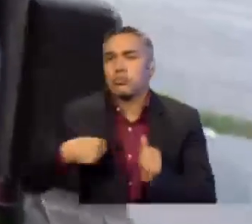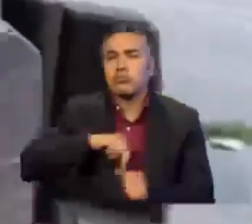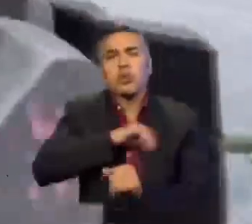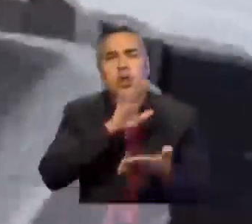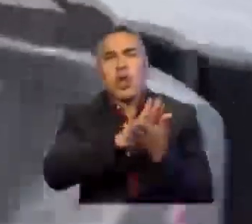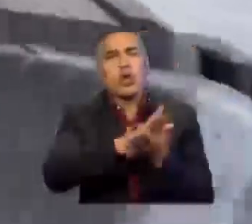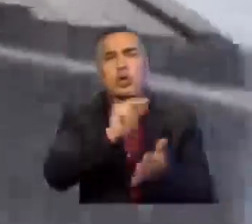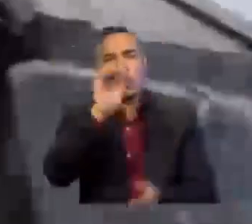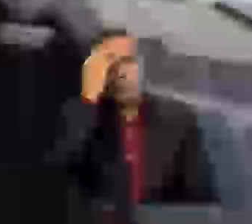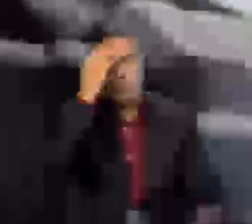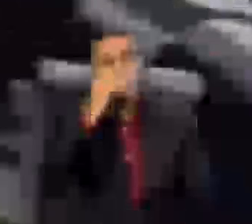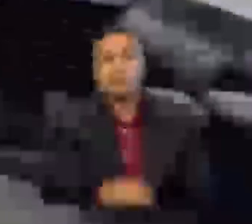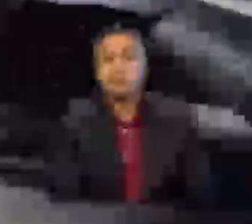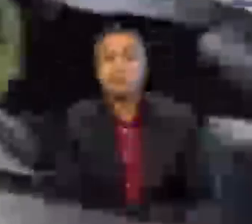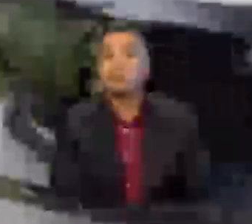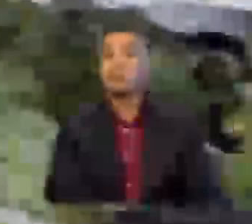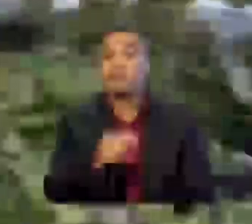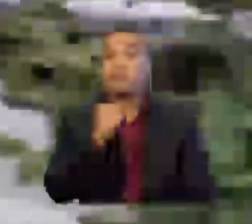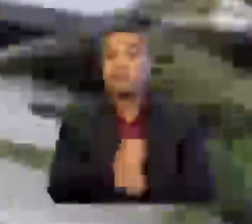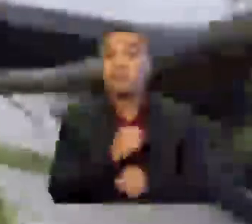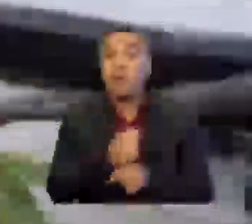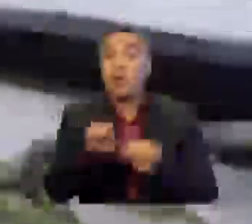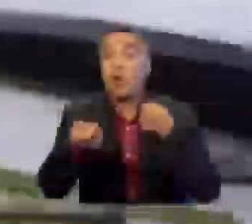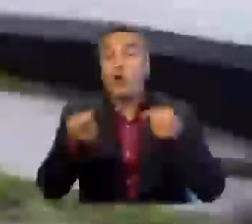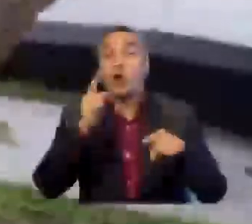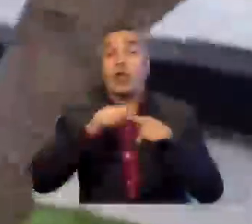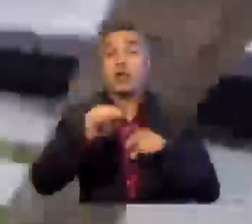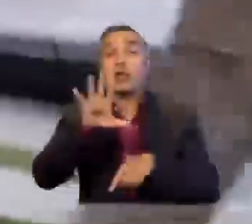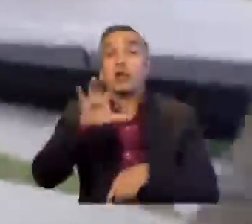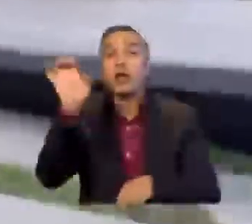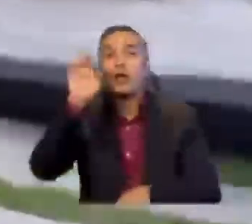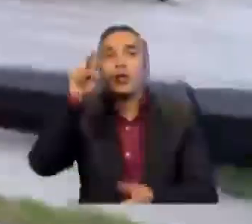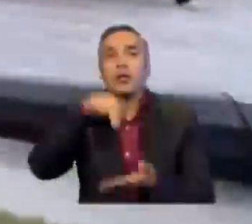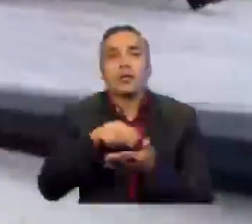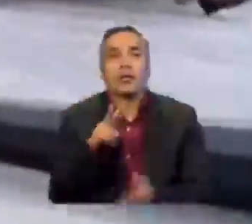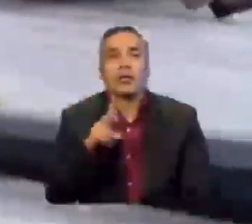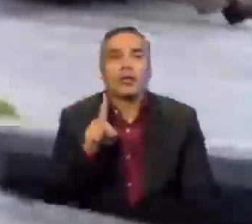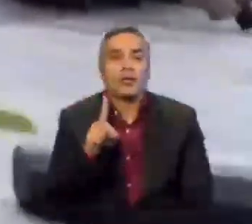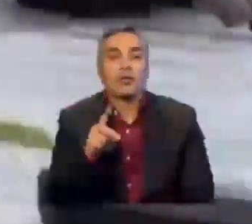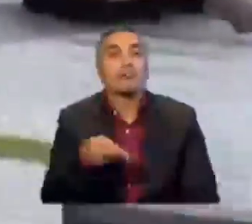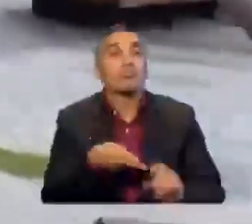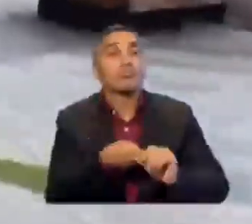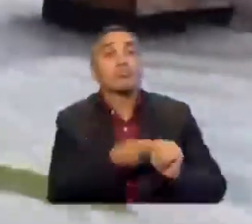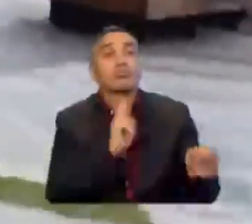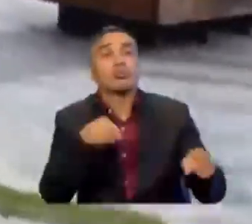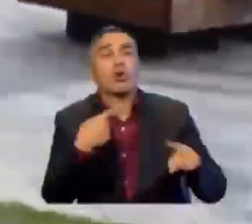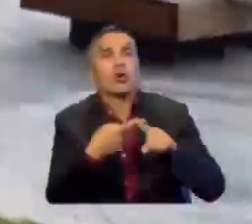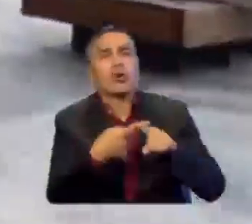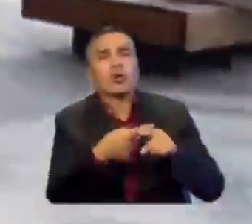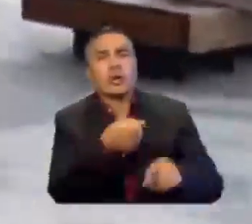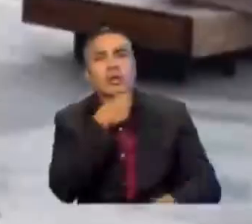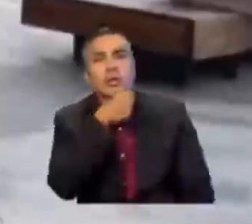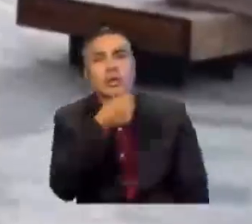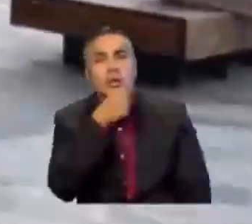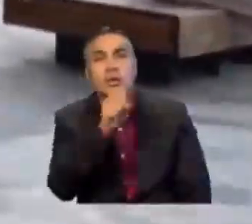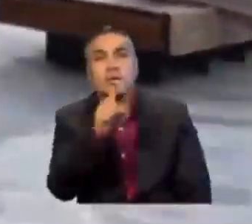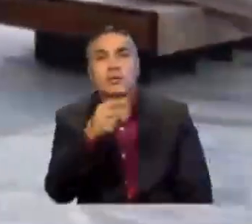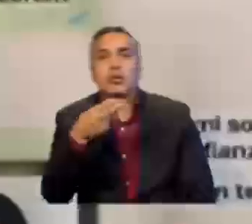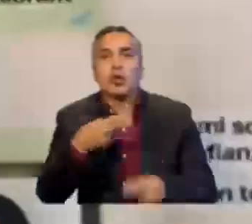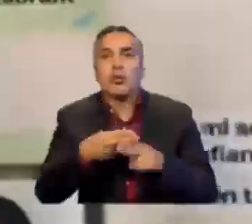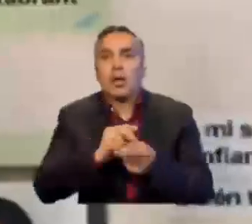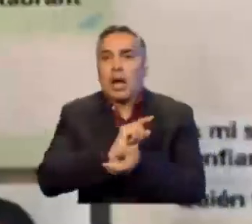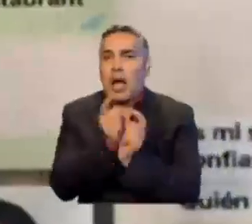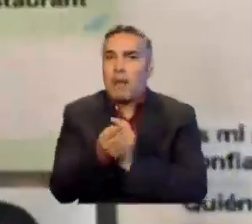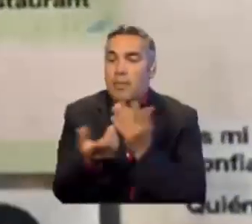Estefanía Grunauer estuvo al frente de la Agencia Metropolitana de Control hasta el 5 de enero de 2021. Renunció tras una polémica entrevista en la que suplantó su